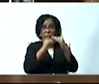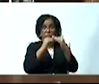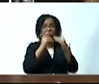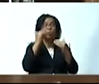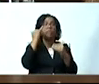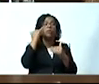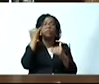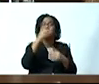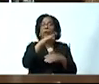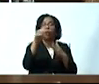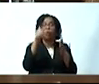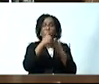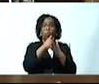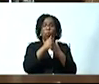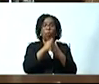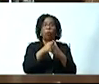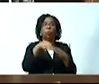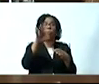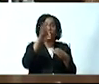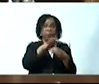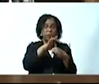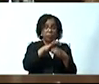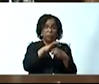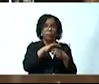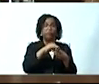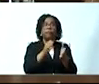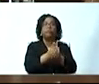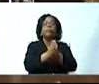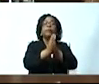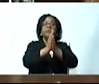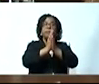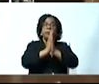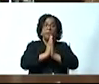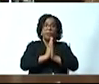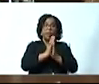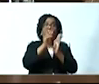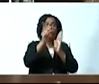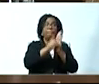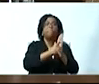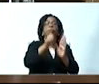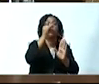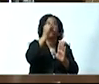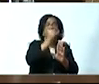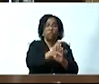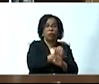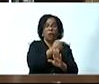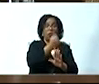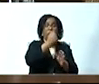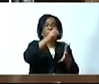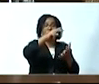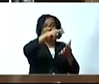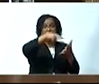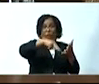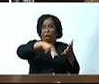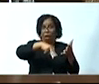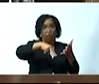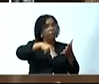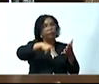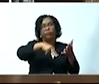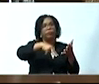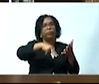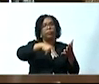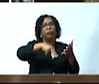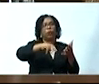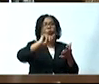se voy a someter que sea liberado de lectura el proyecto para que escuchemos el informe que rinde la comisión